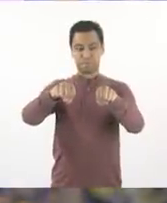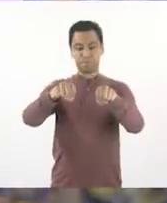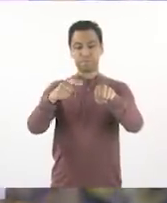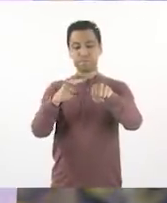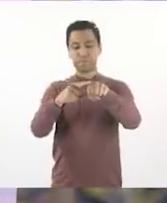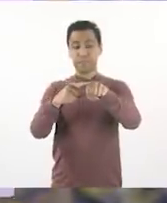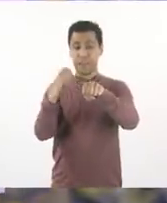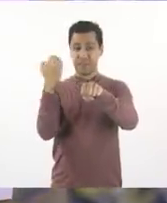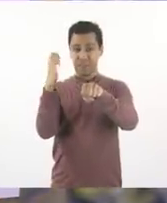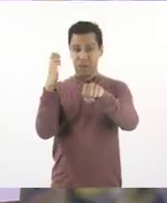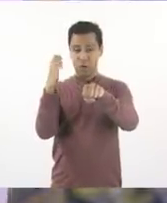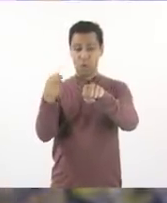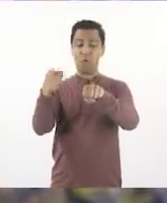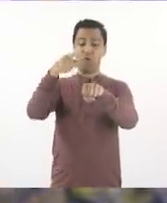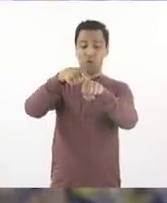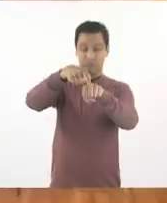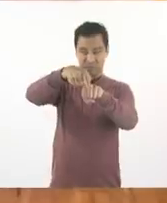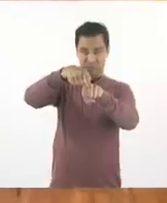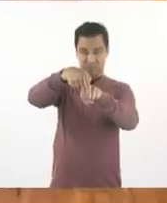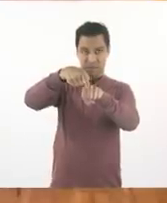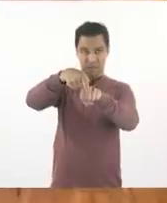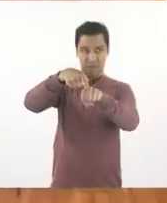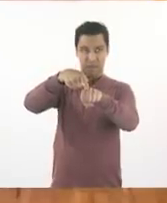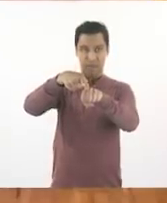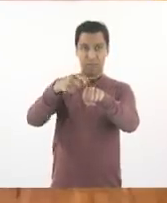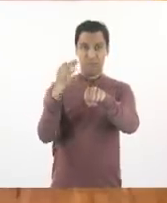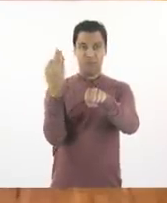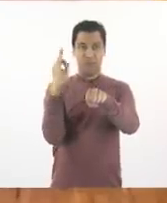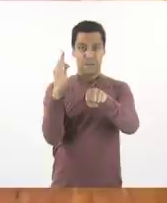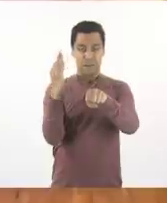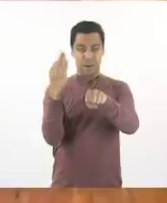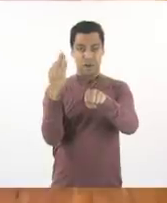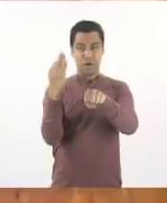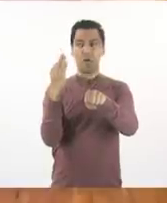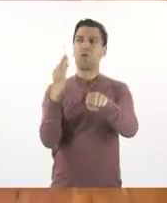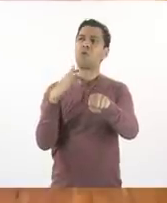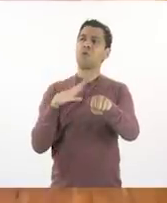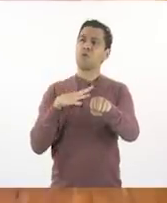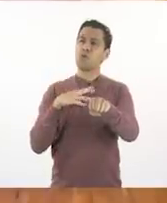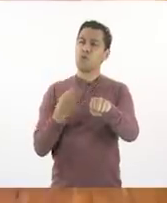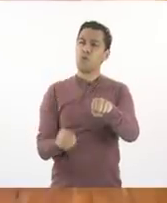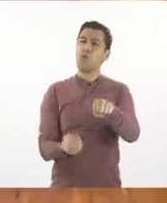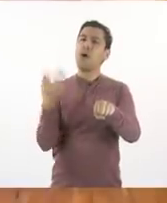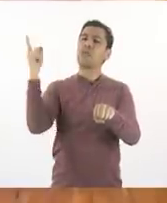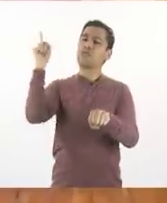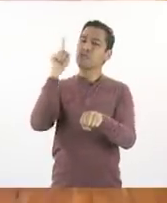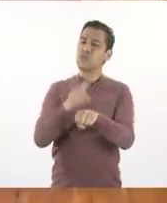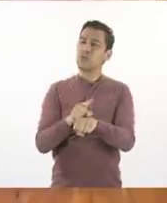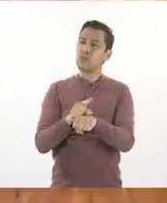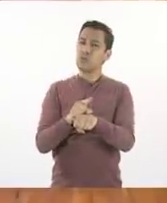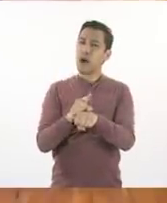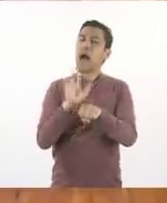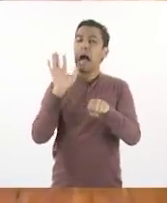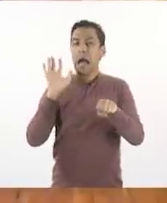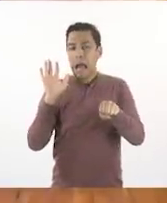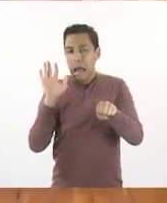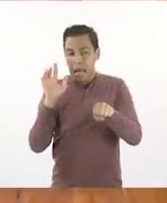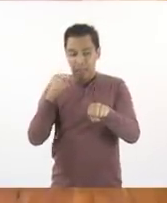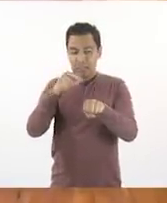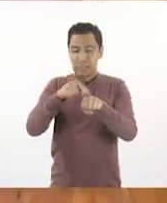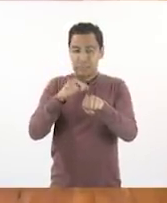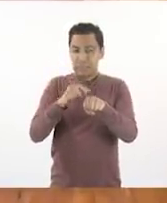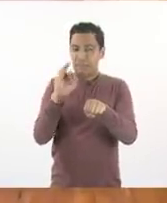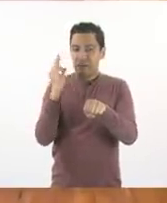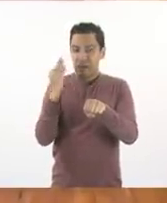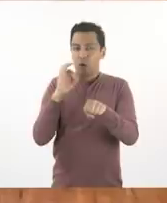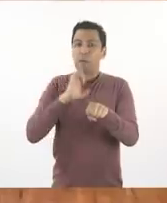enero y febrero. Y febrero habíamos dicho que tiene una peculiaridad. ¿Cuál